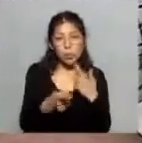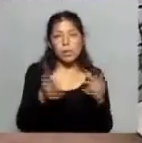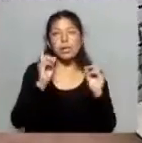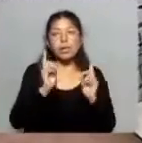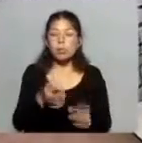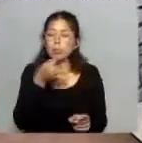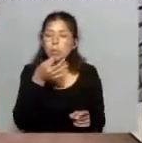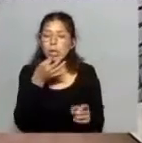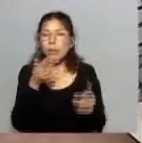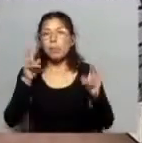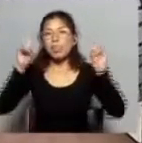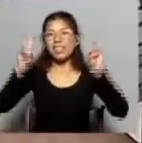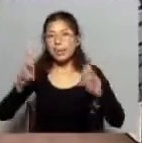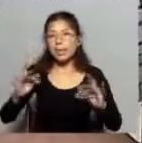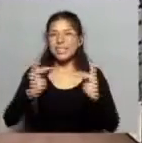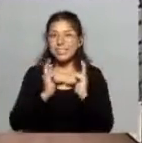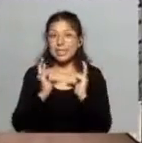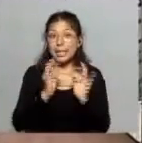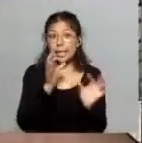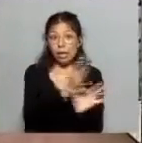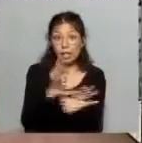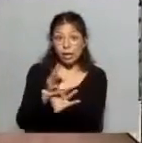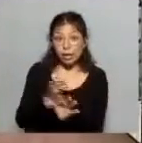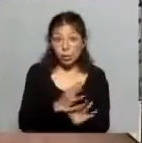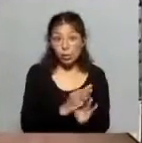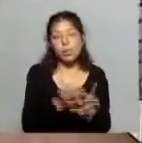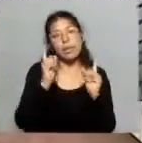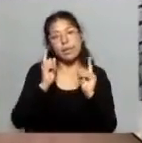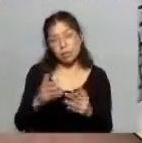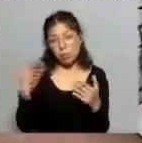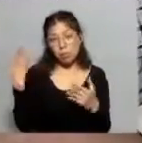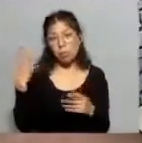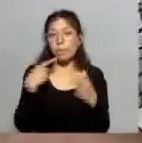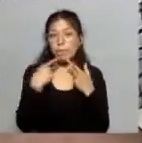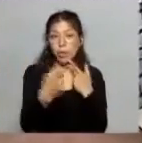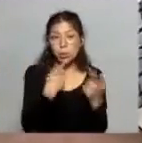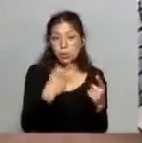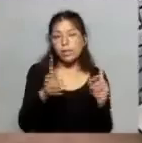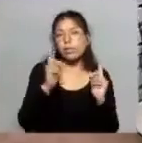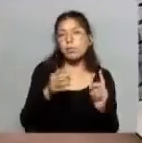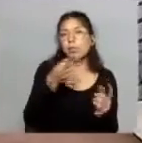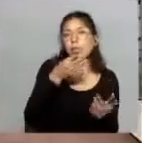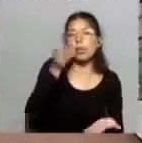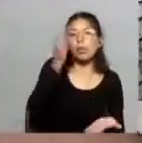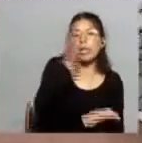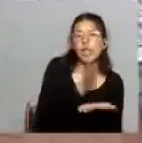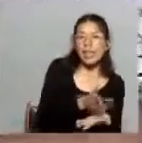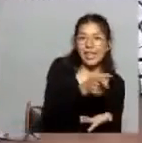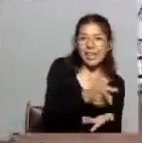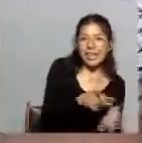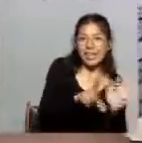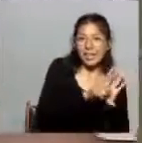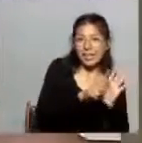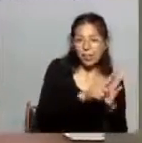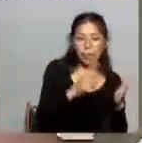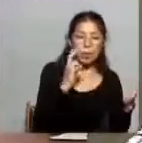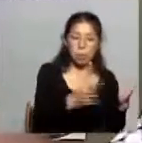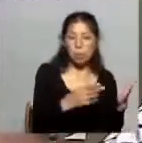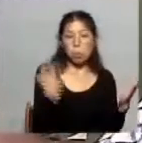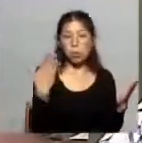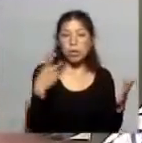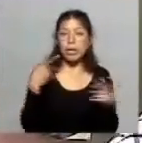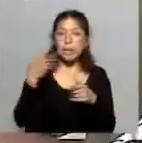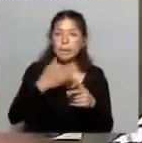a estar e de la secretaria también con asesoría legal técnico pedagógica van a estar